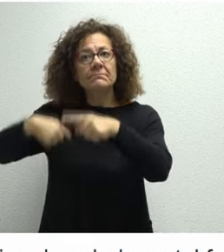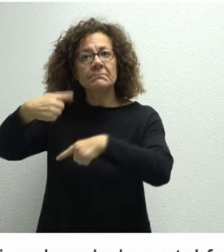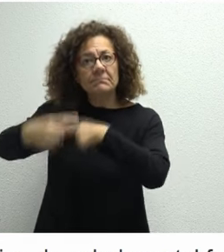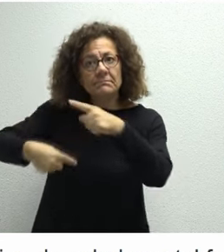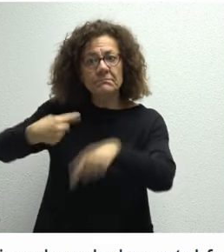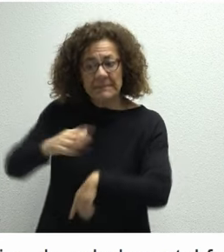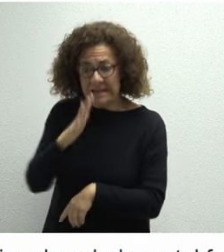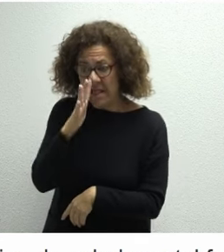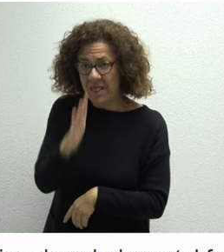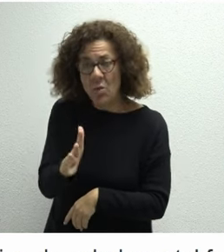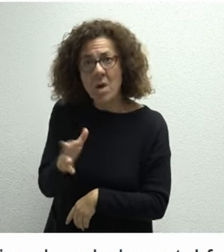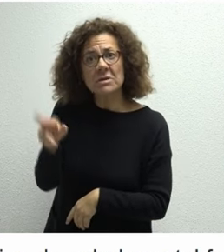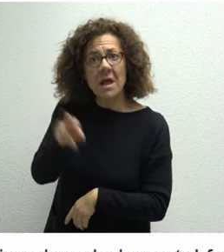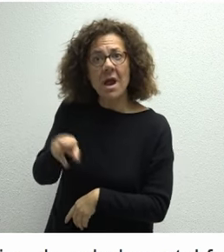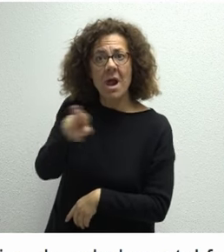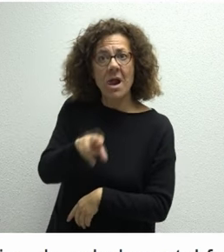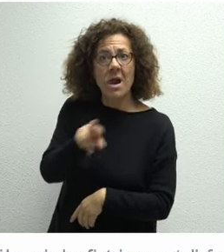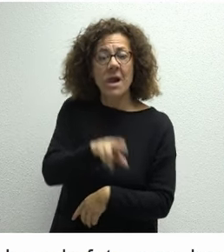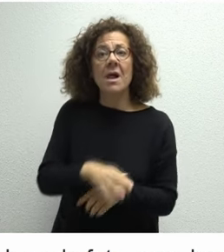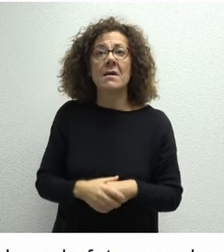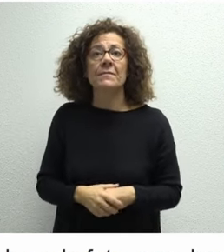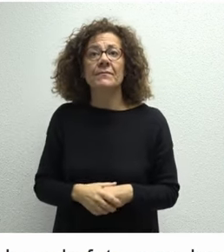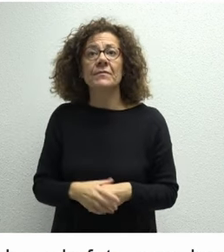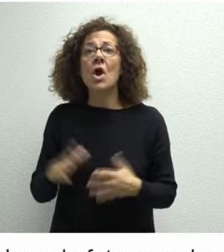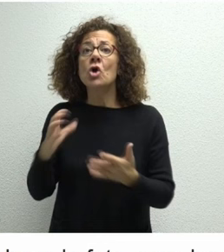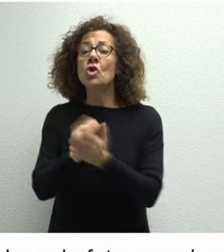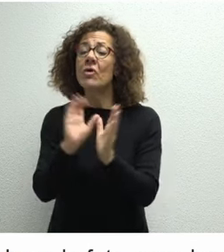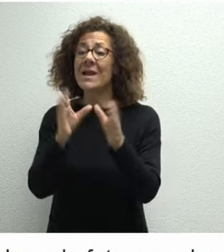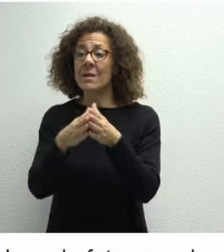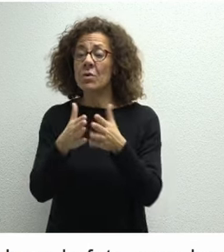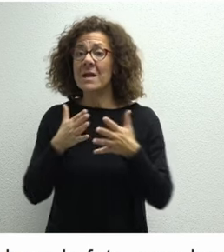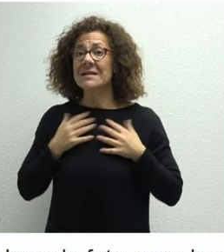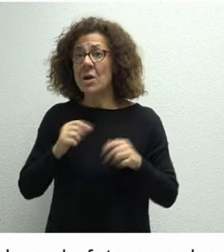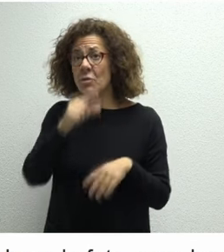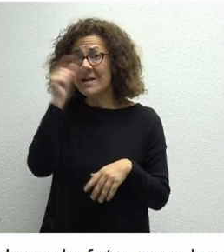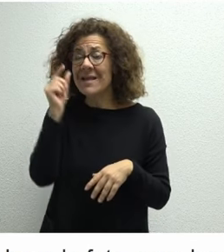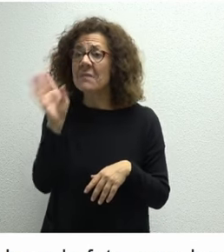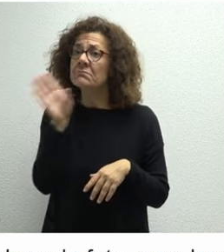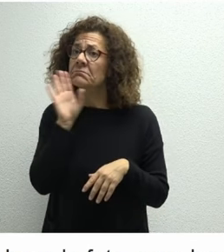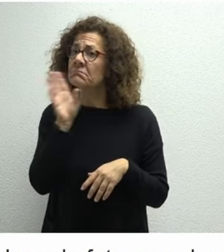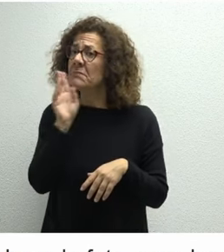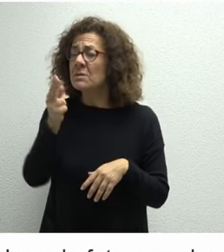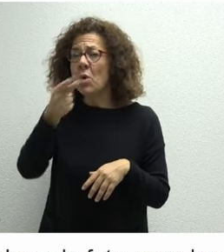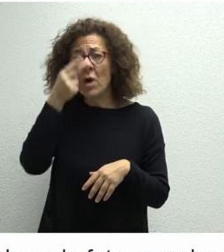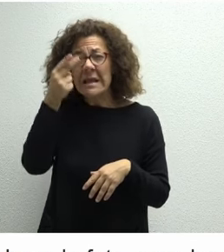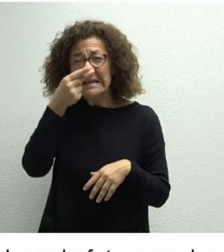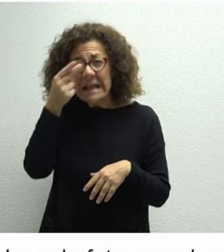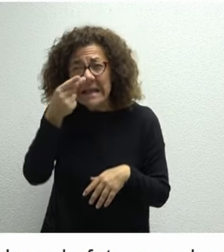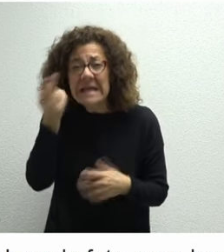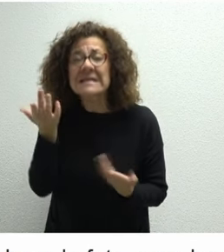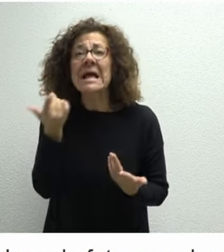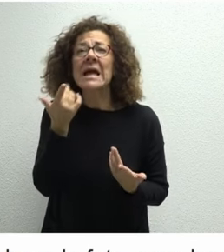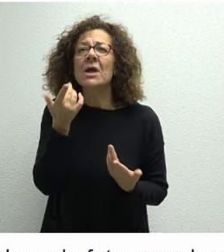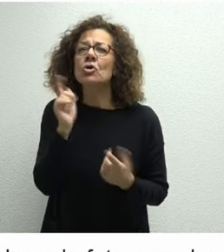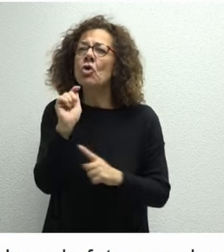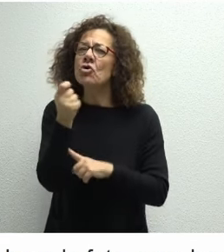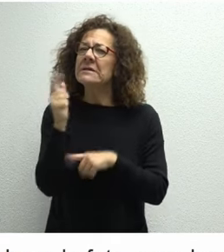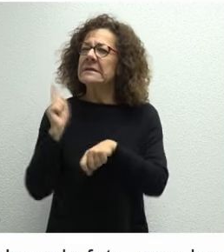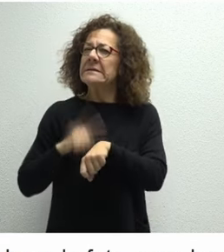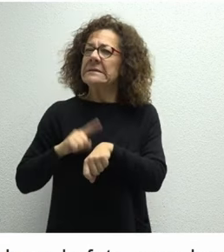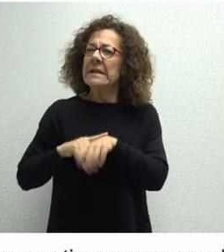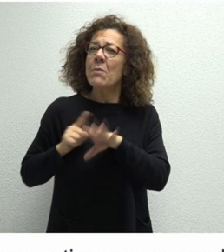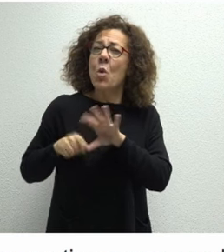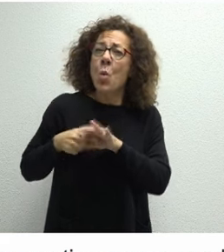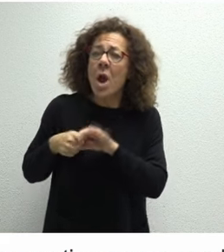5 años eh todo el equipo de Salud Mental tiene el mismo interés eh Y saca ese hueco